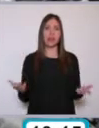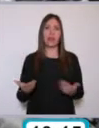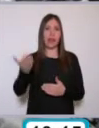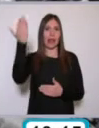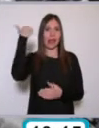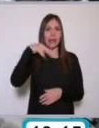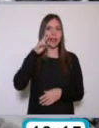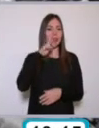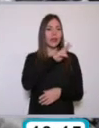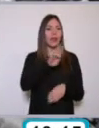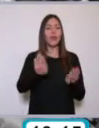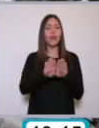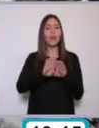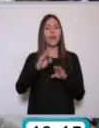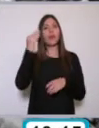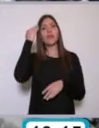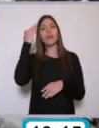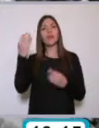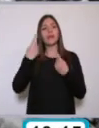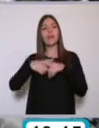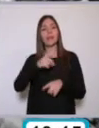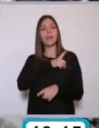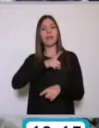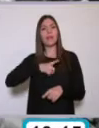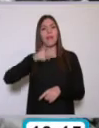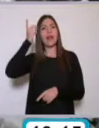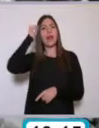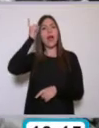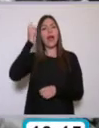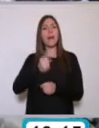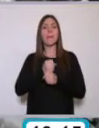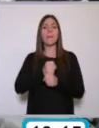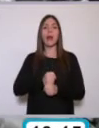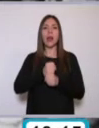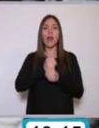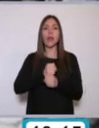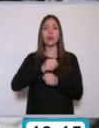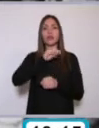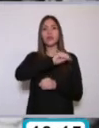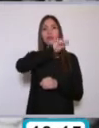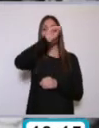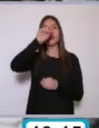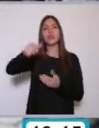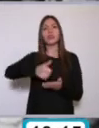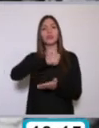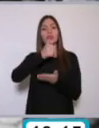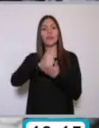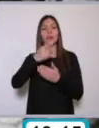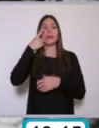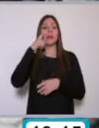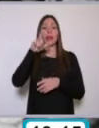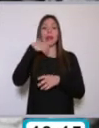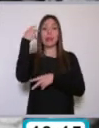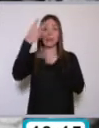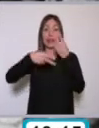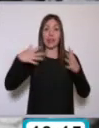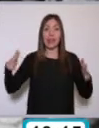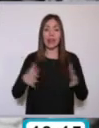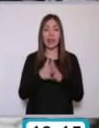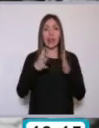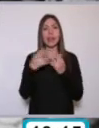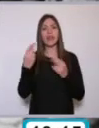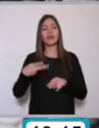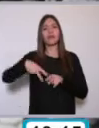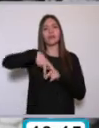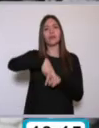esos momentos revolucionarios, cómo se tenían que transportar en caballo, en trenes por toda la ciudad, por todo el país, Sí. para poder llegar a los levantamientos. Mira, recordemos ya que